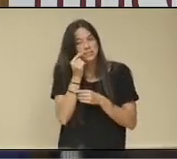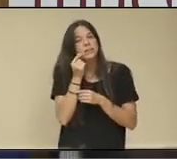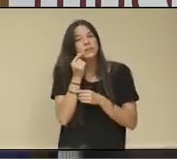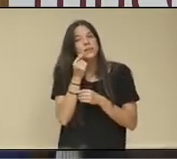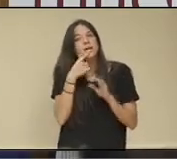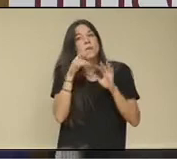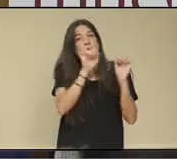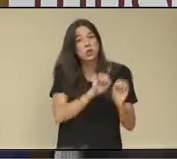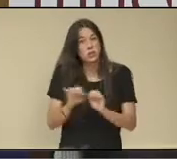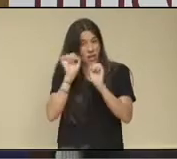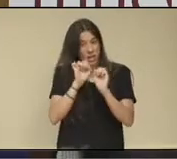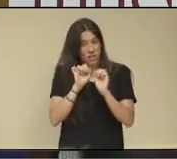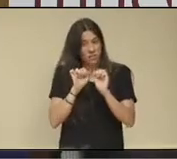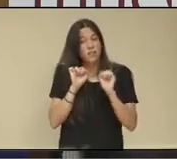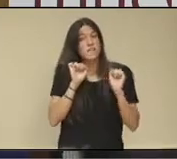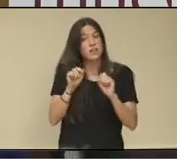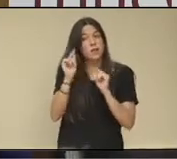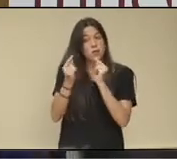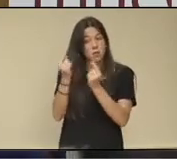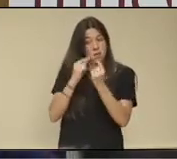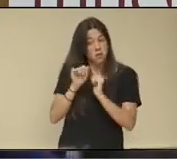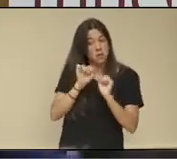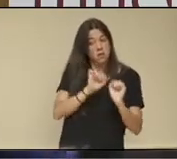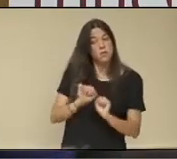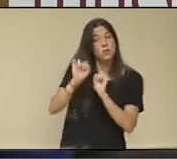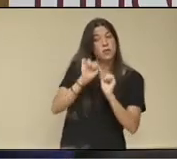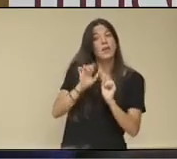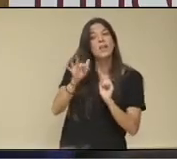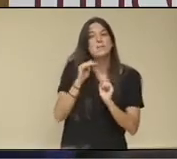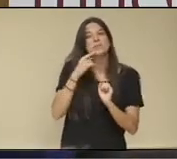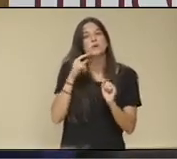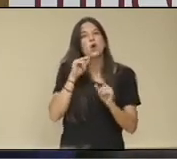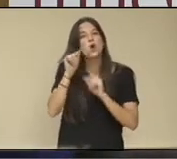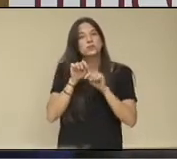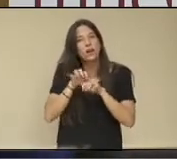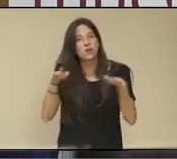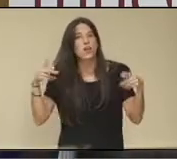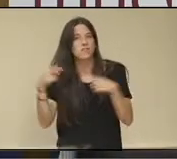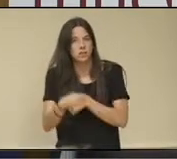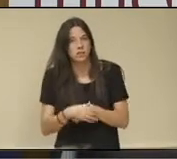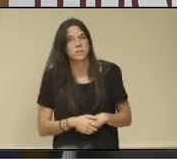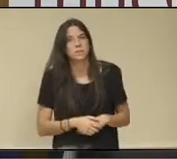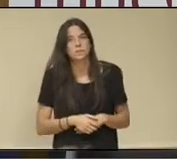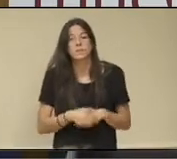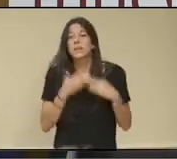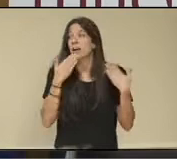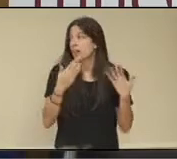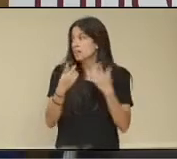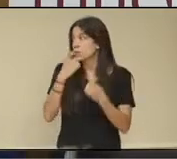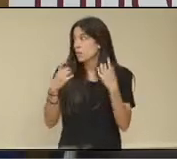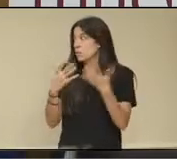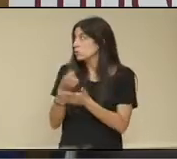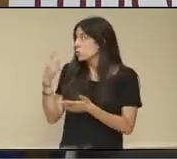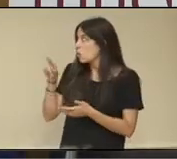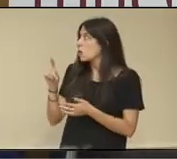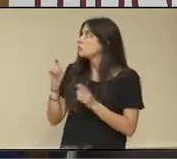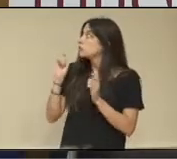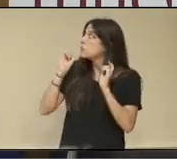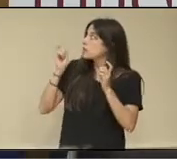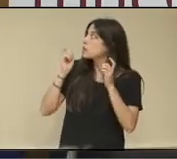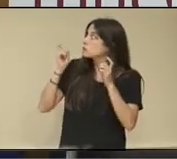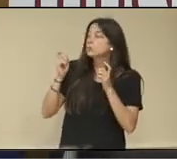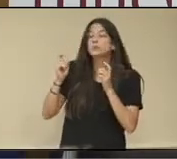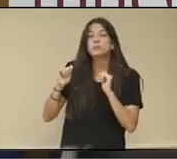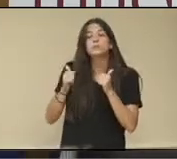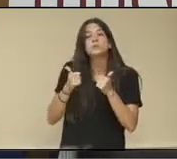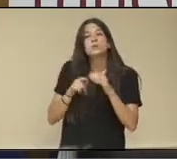a la infección y evita los contagios. Y con toda esta información es con la que estamos desarrollando nuestro